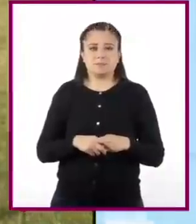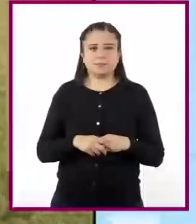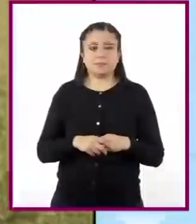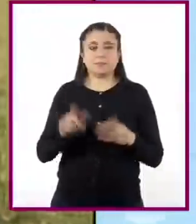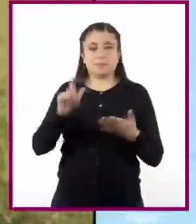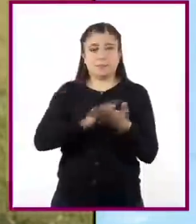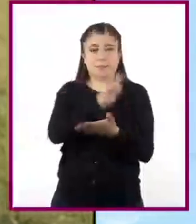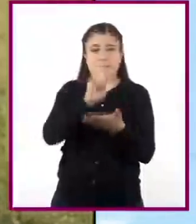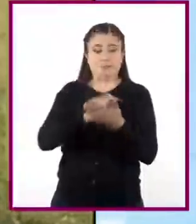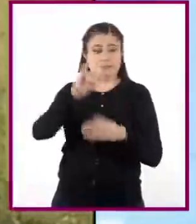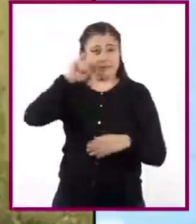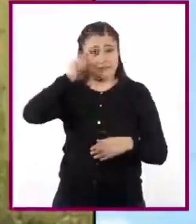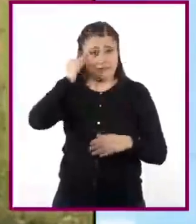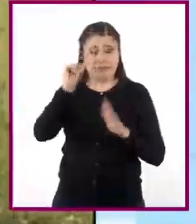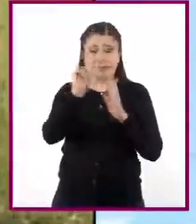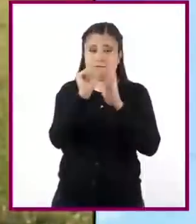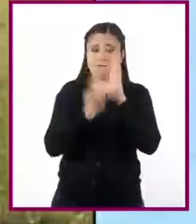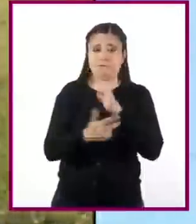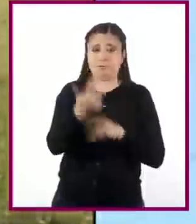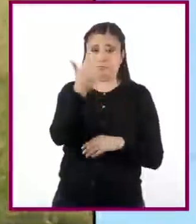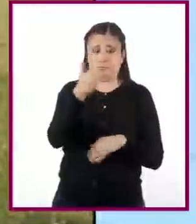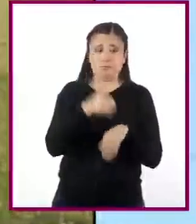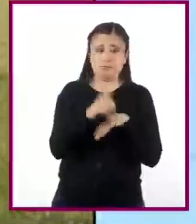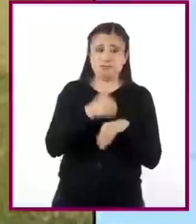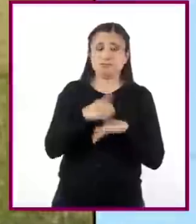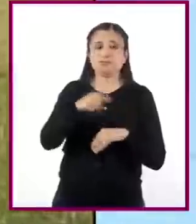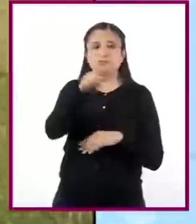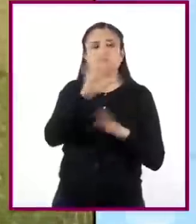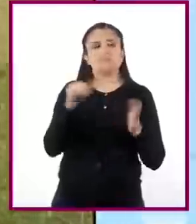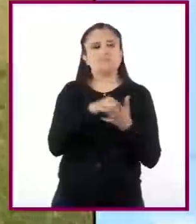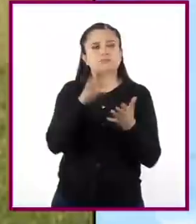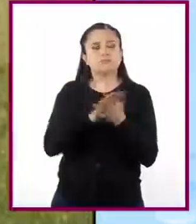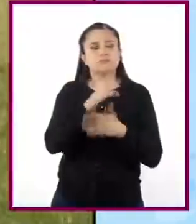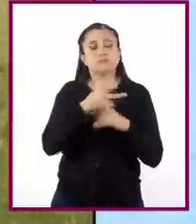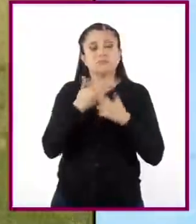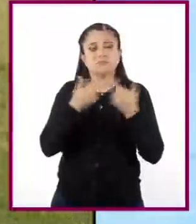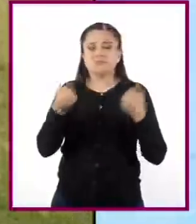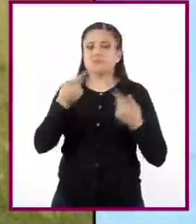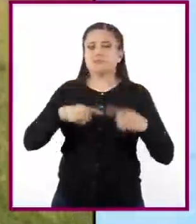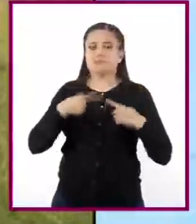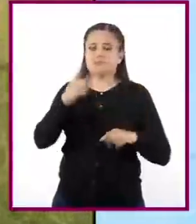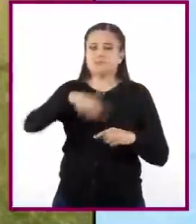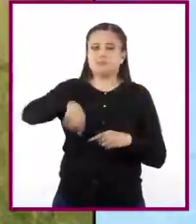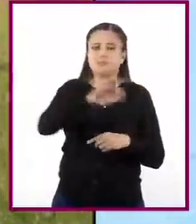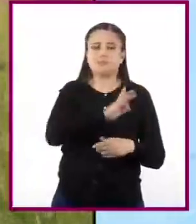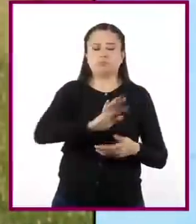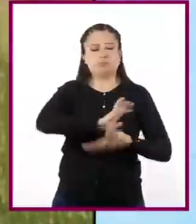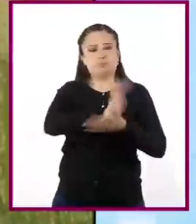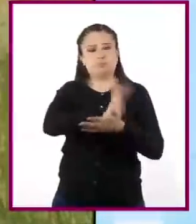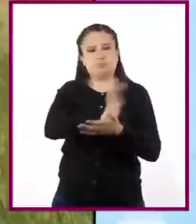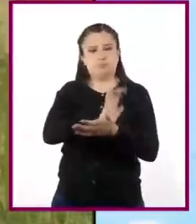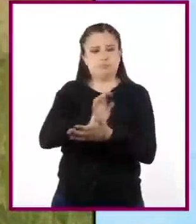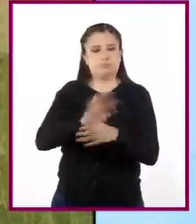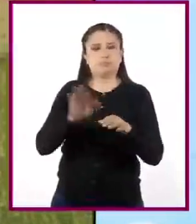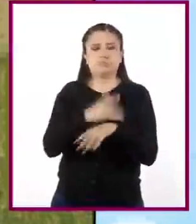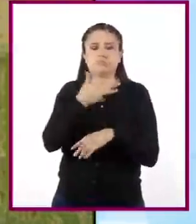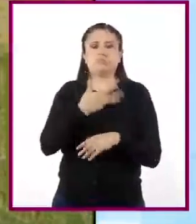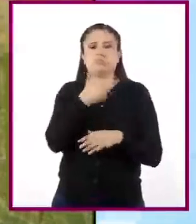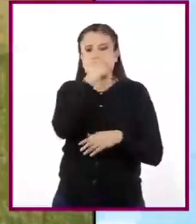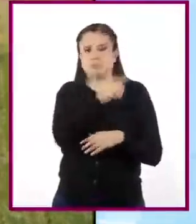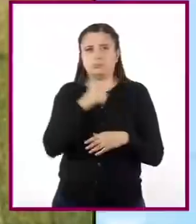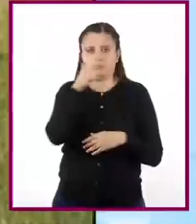La ley indígena, en su artículo 8, también establece que ninguna persona podrá ser discriminada por la lengua que